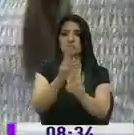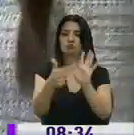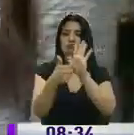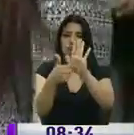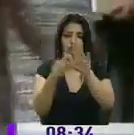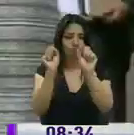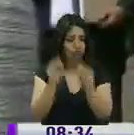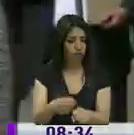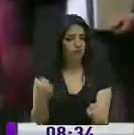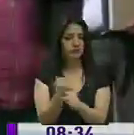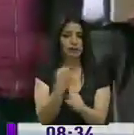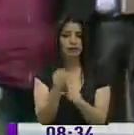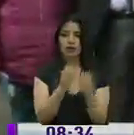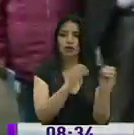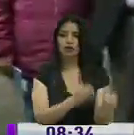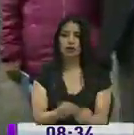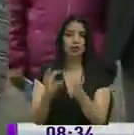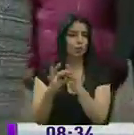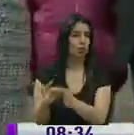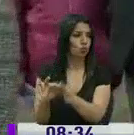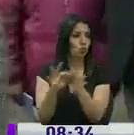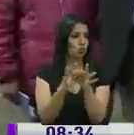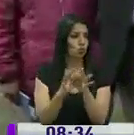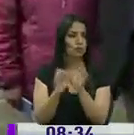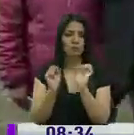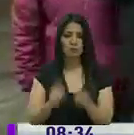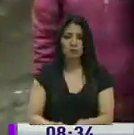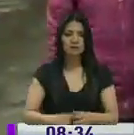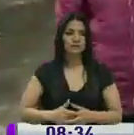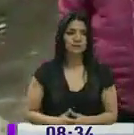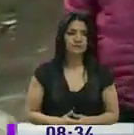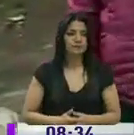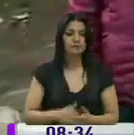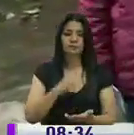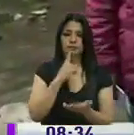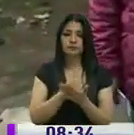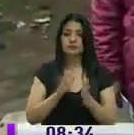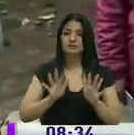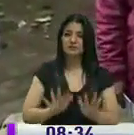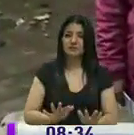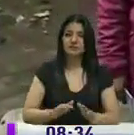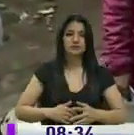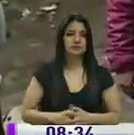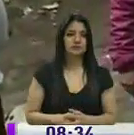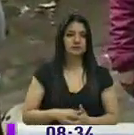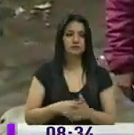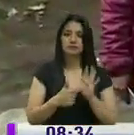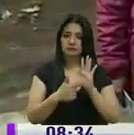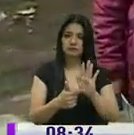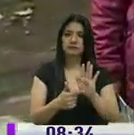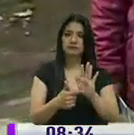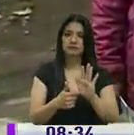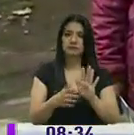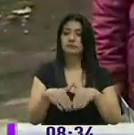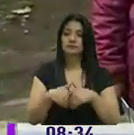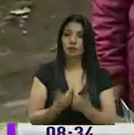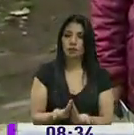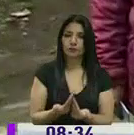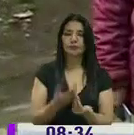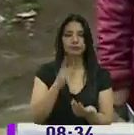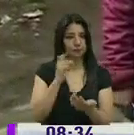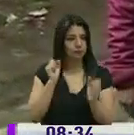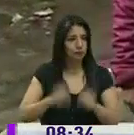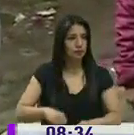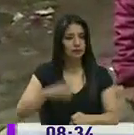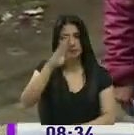que si podemos trabajar organizadamente y efectivamente esto es una mejor muestra esto nos ha permitido a nosotros